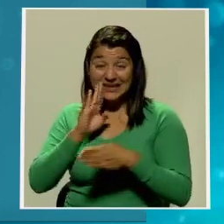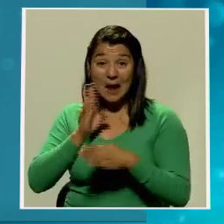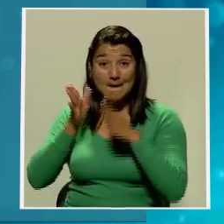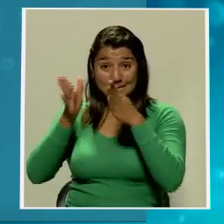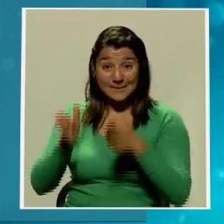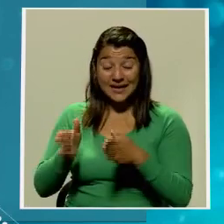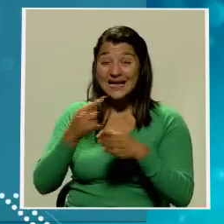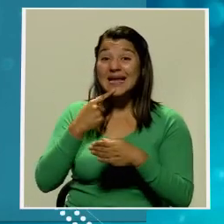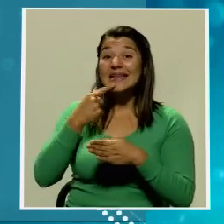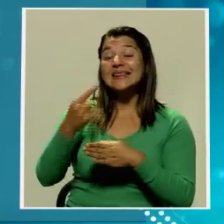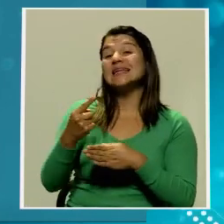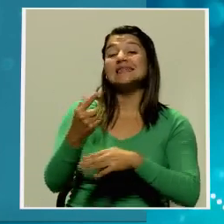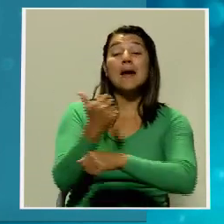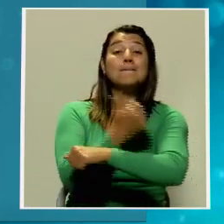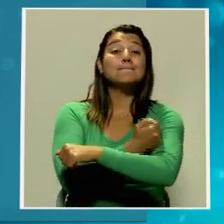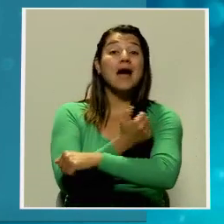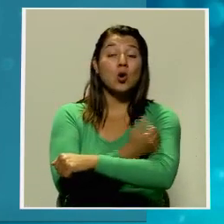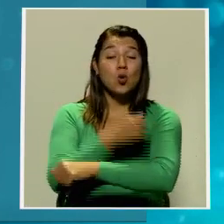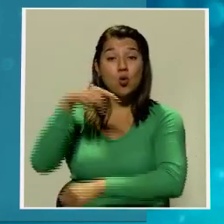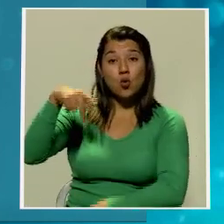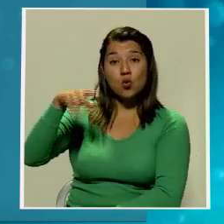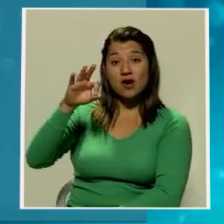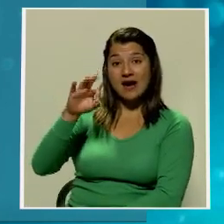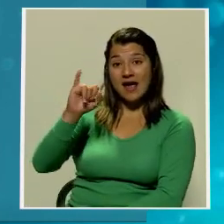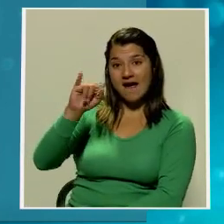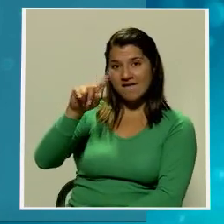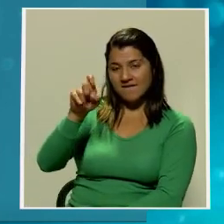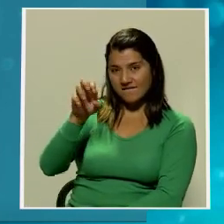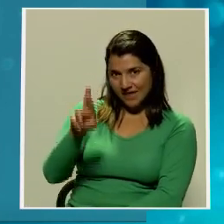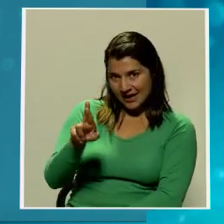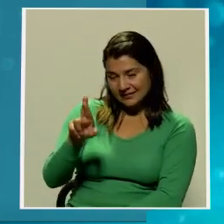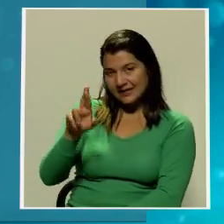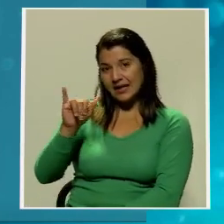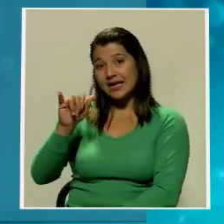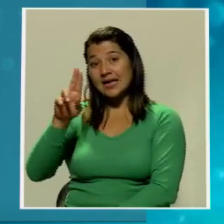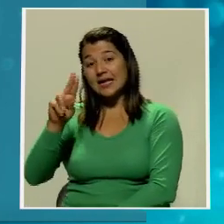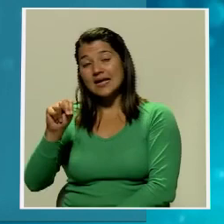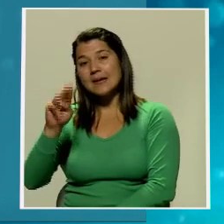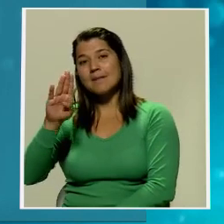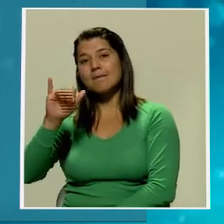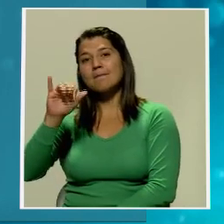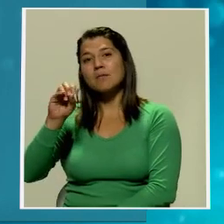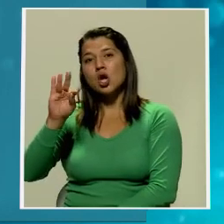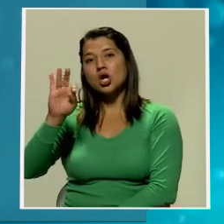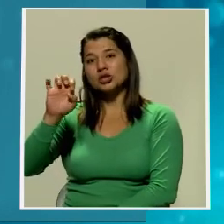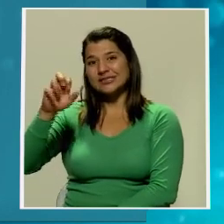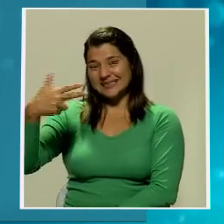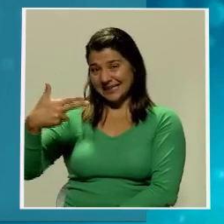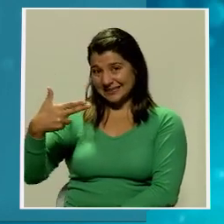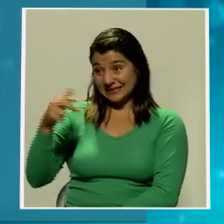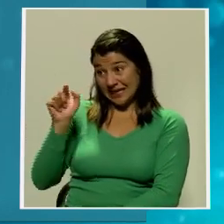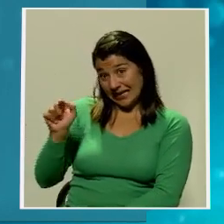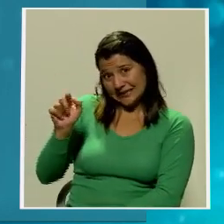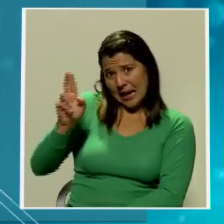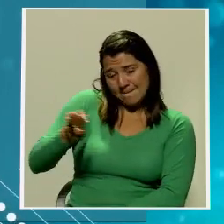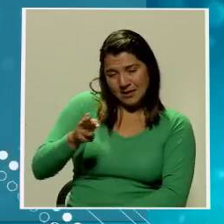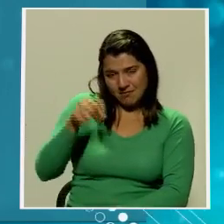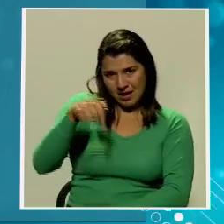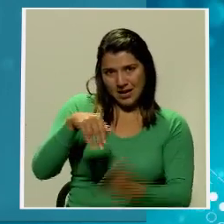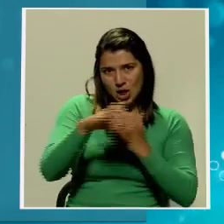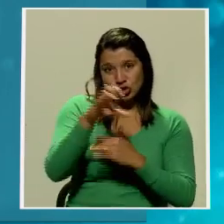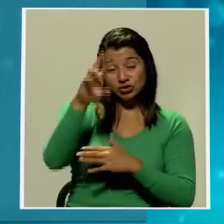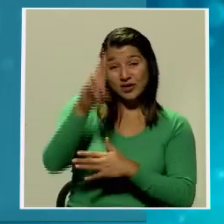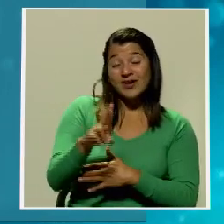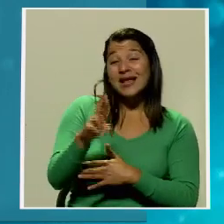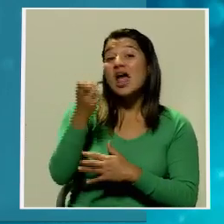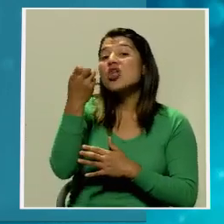de Pfizer-BioNTech, que es la que se está administrando en Costa Rica, se vende a 12 euros cada